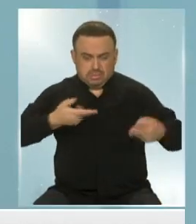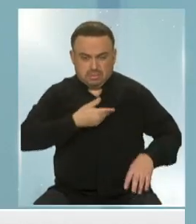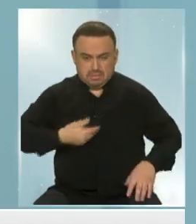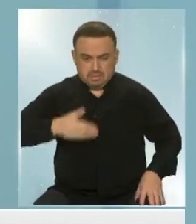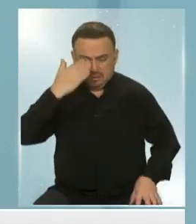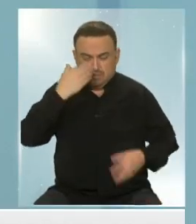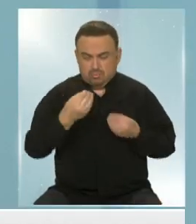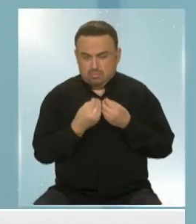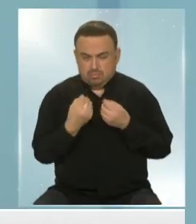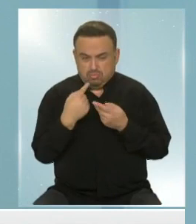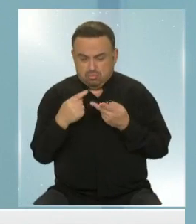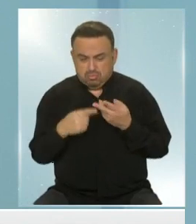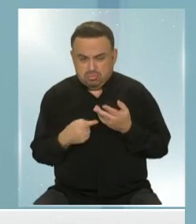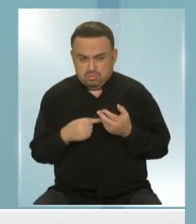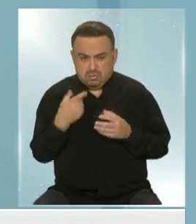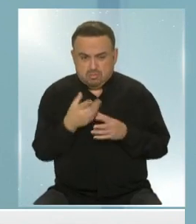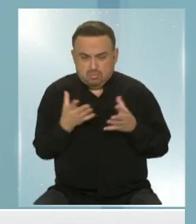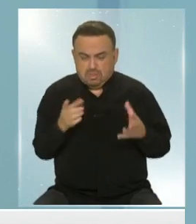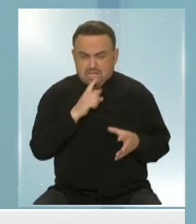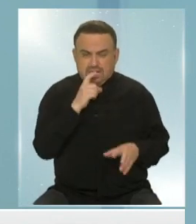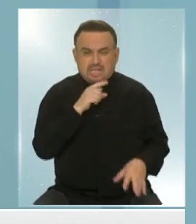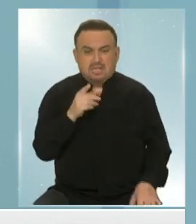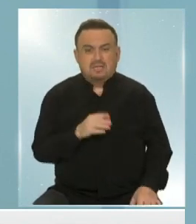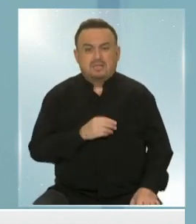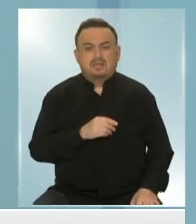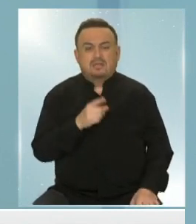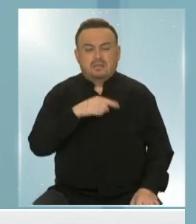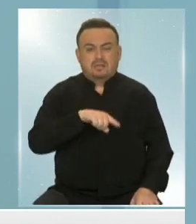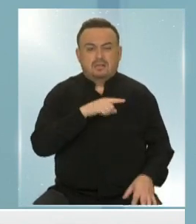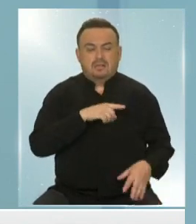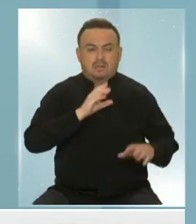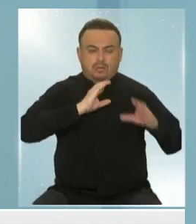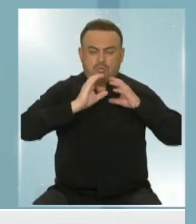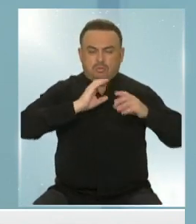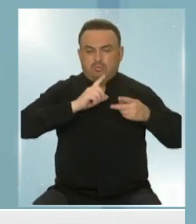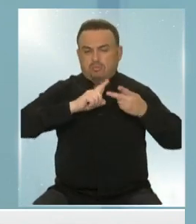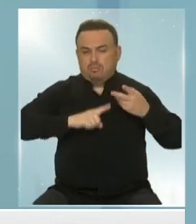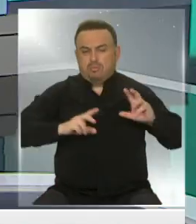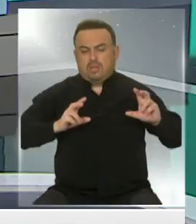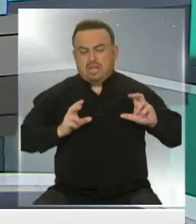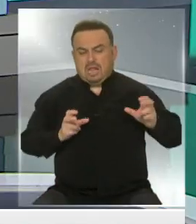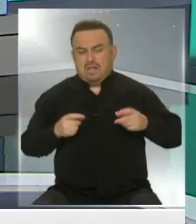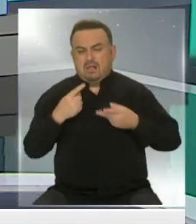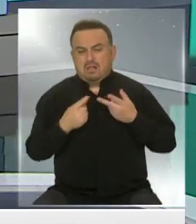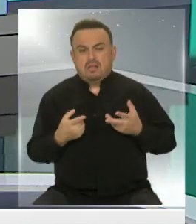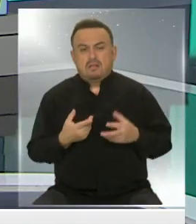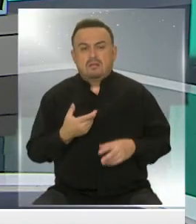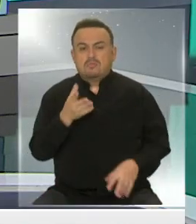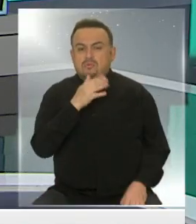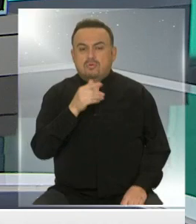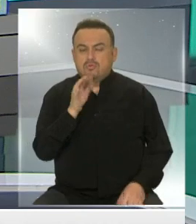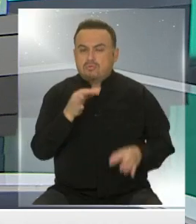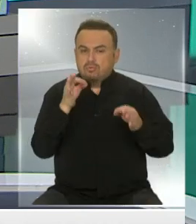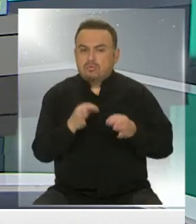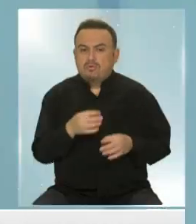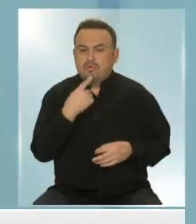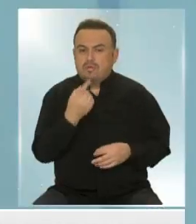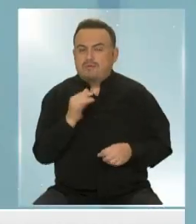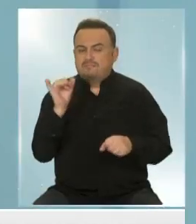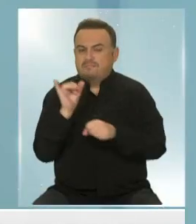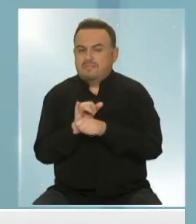y que muchísimas veces han sido cuestionados por los medios de comunicación y los organismos por no tener su intento